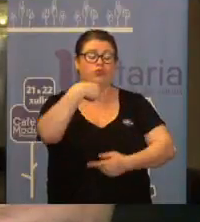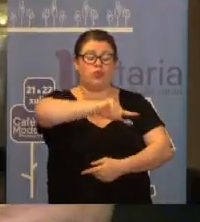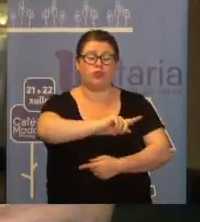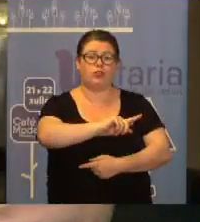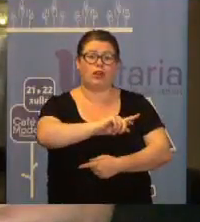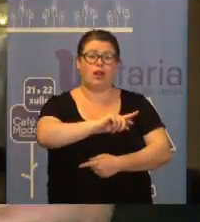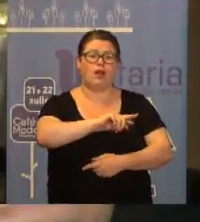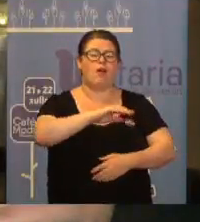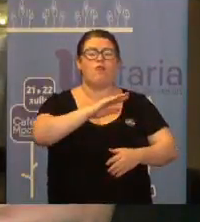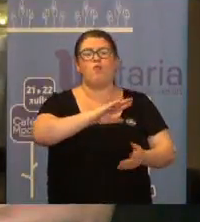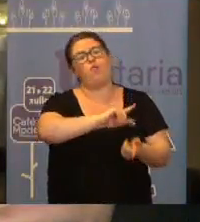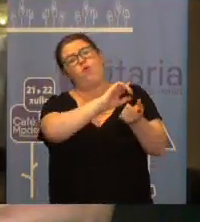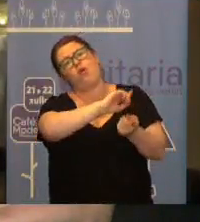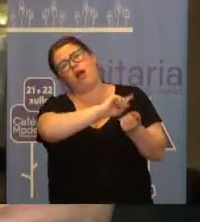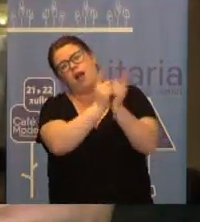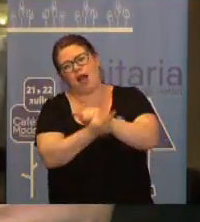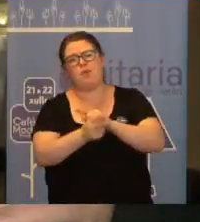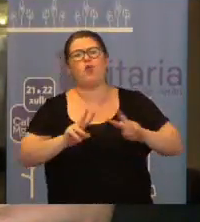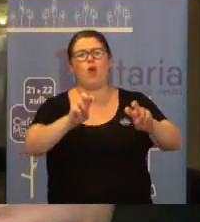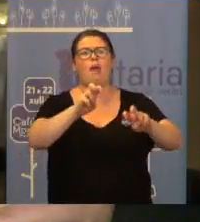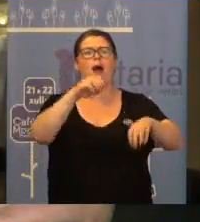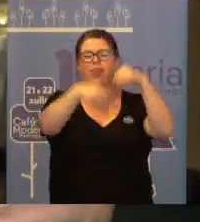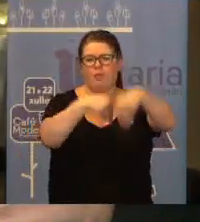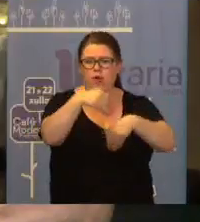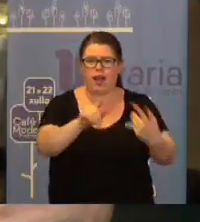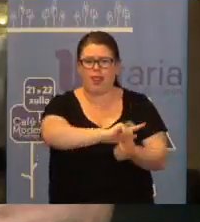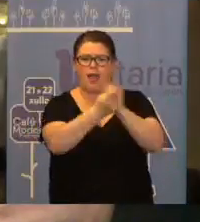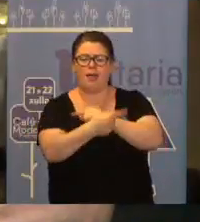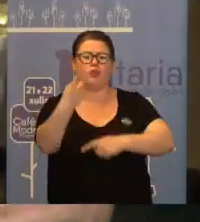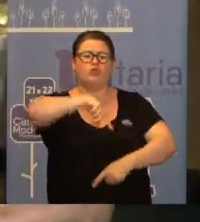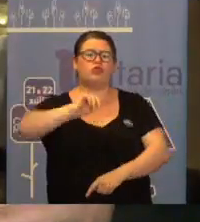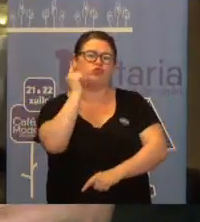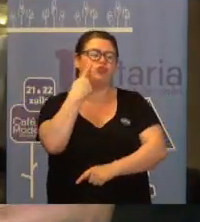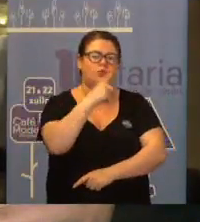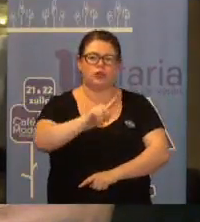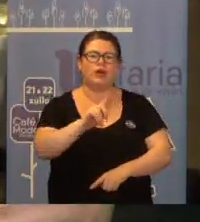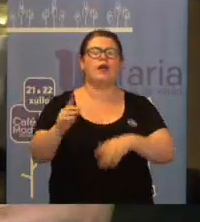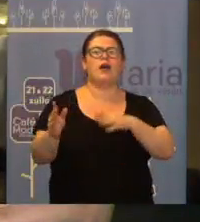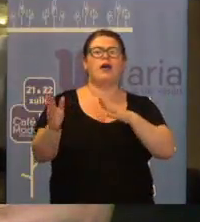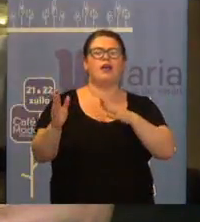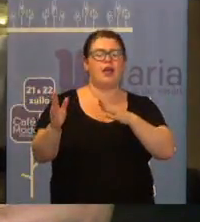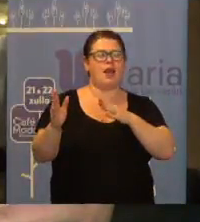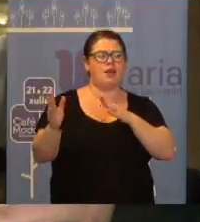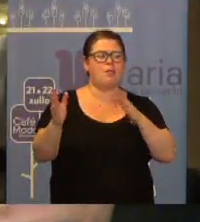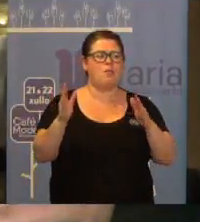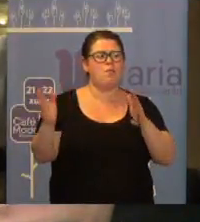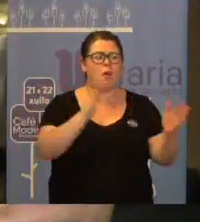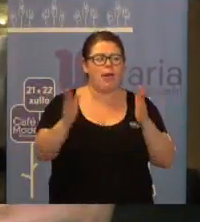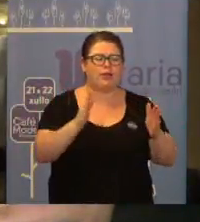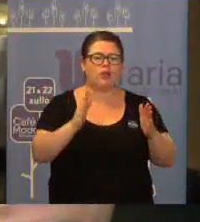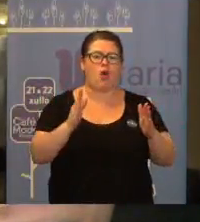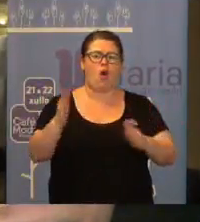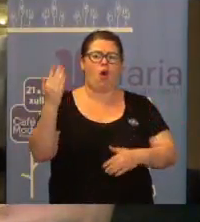falando do tránsito cara a unha nova democracia, nos damos conta que o momento simbólico da antigua transición,